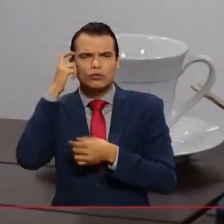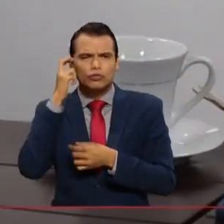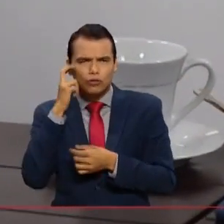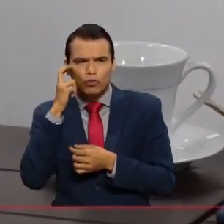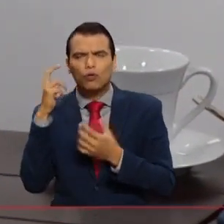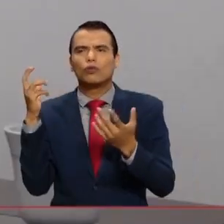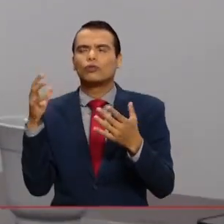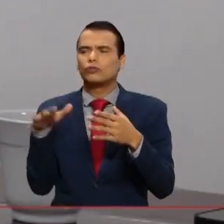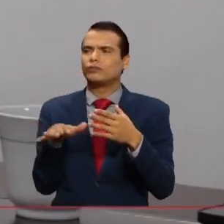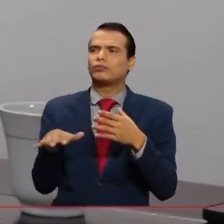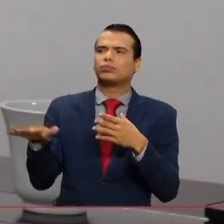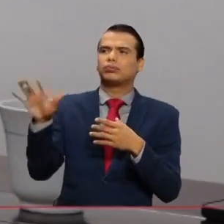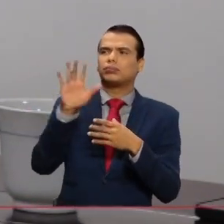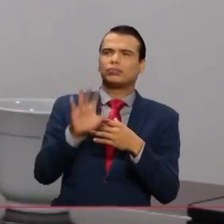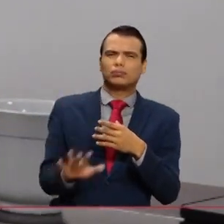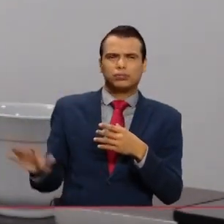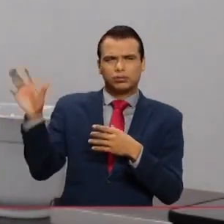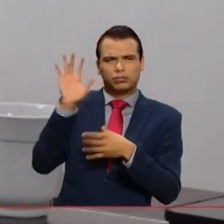franjas